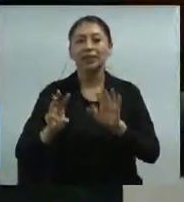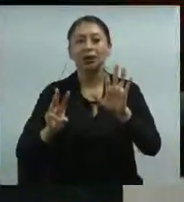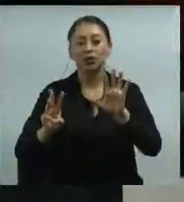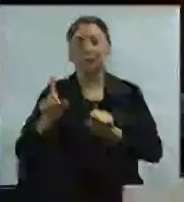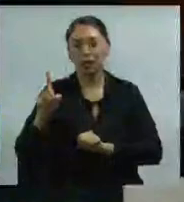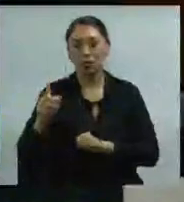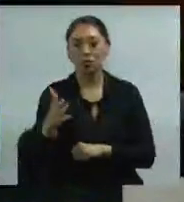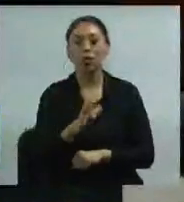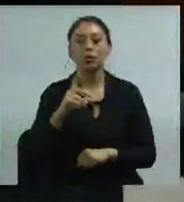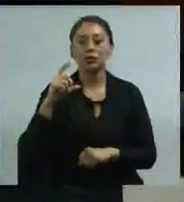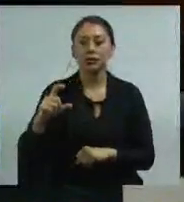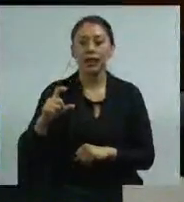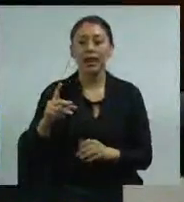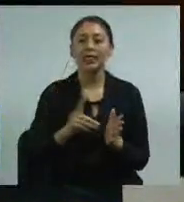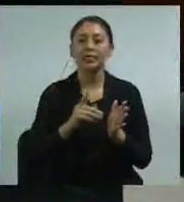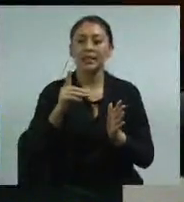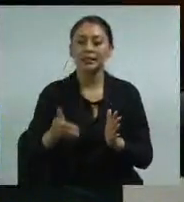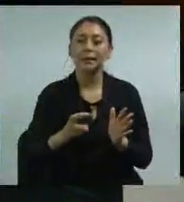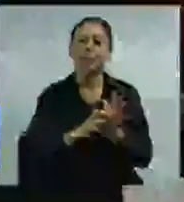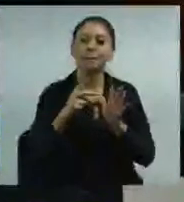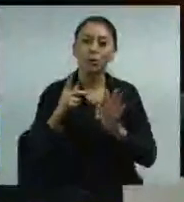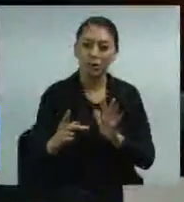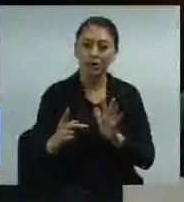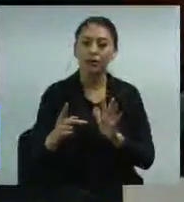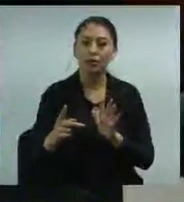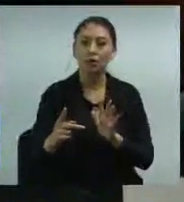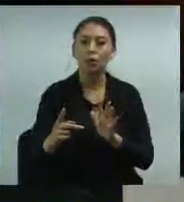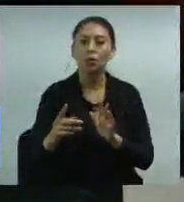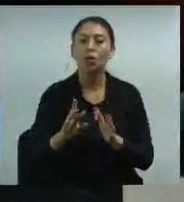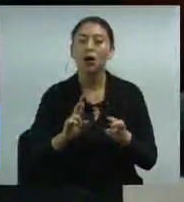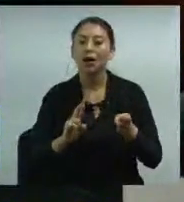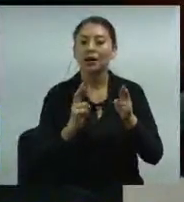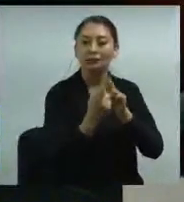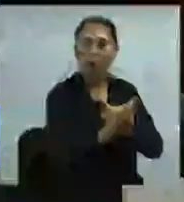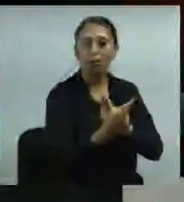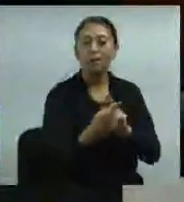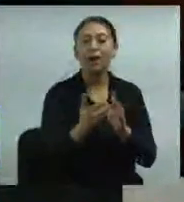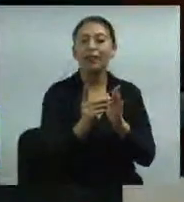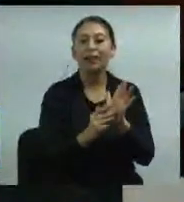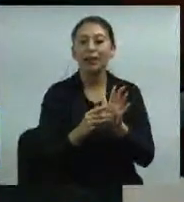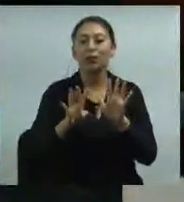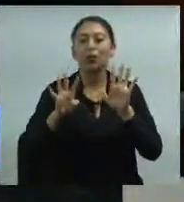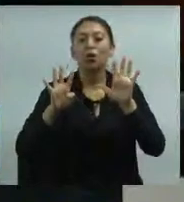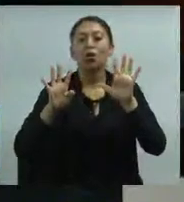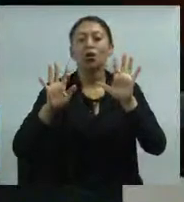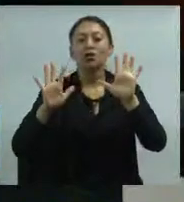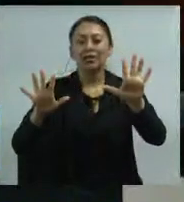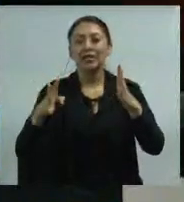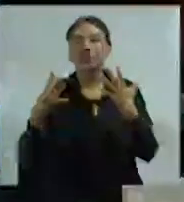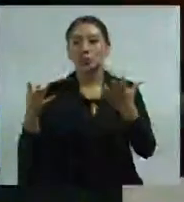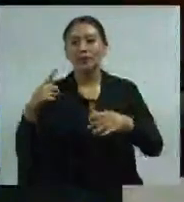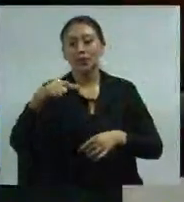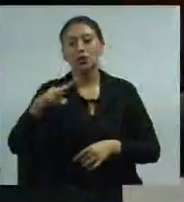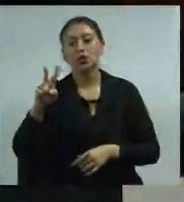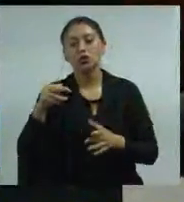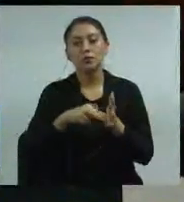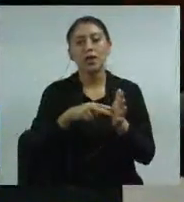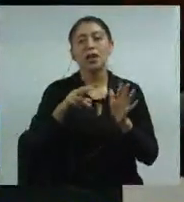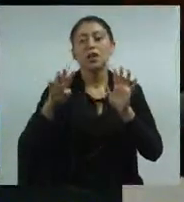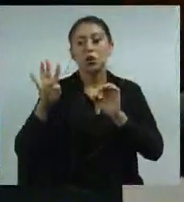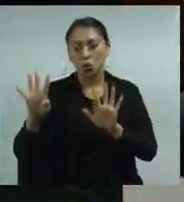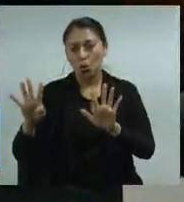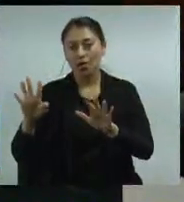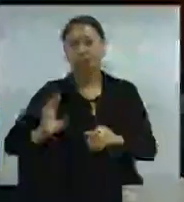6081. C. Dictamen y proyecto de decreto que dispone a aprobar las reformas al decreto número 19-2009 del Congreso de la